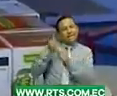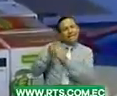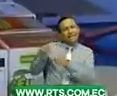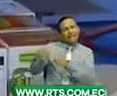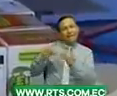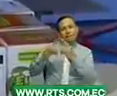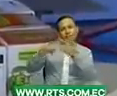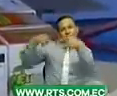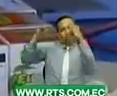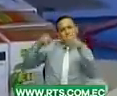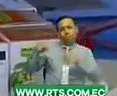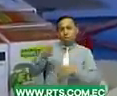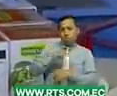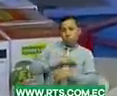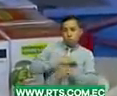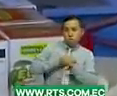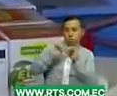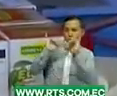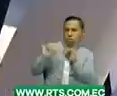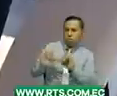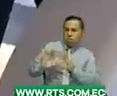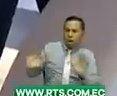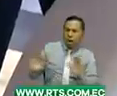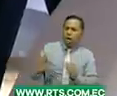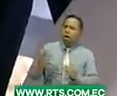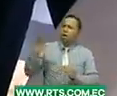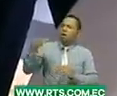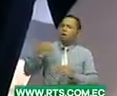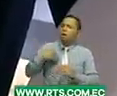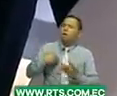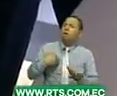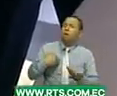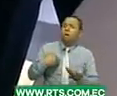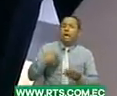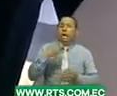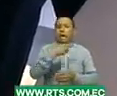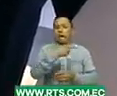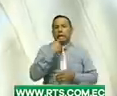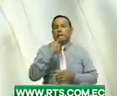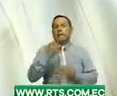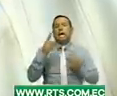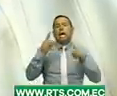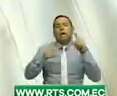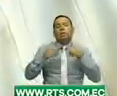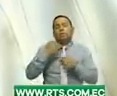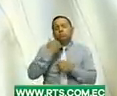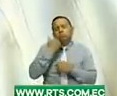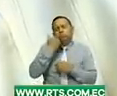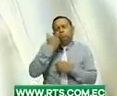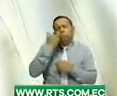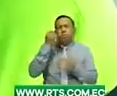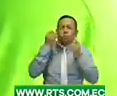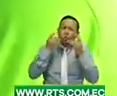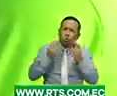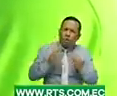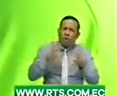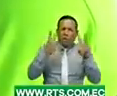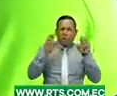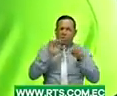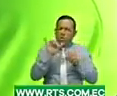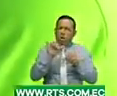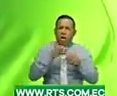el municipio de la ciudad ha instalado para atender a pacientes que presentan algún malestar referente a este virus. Una